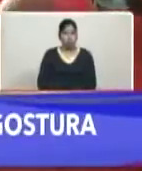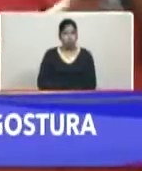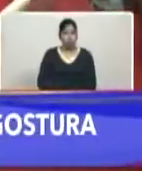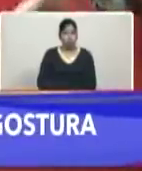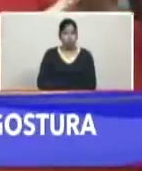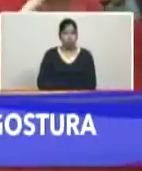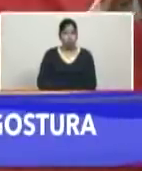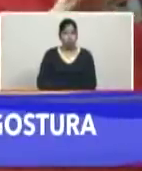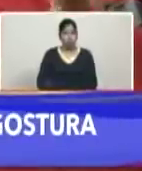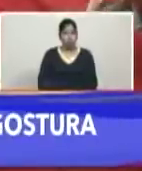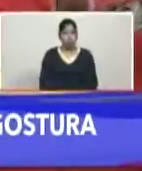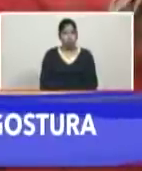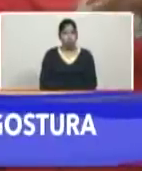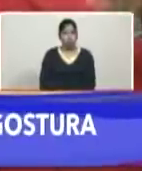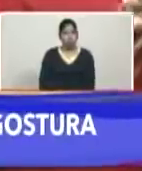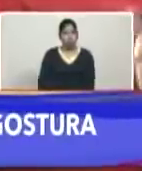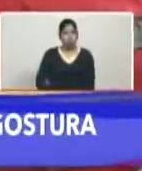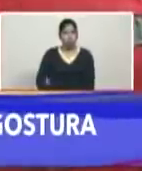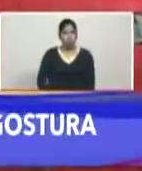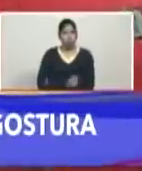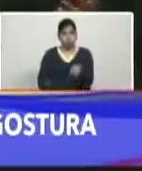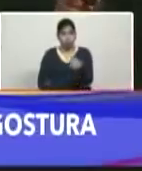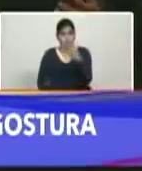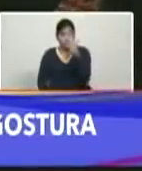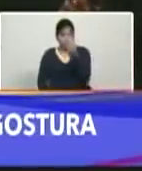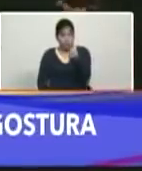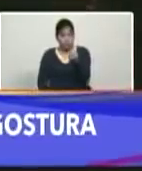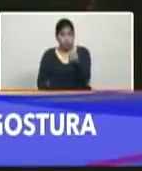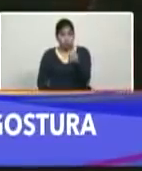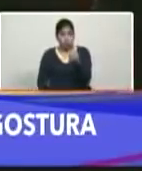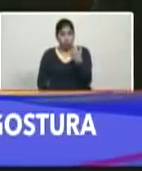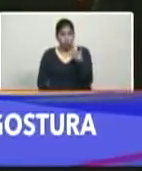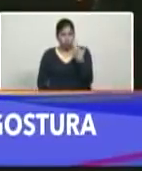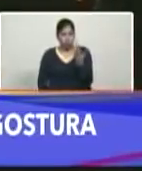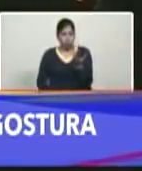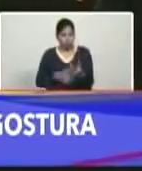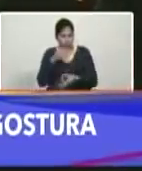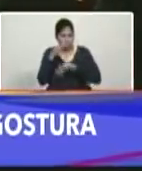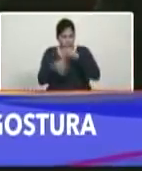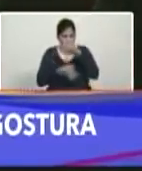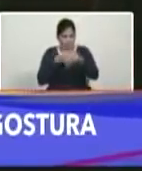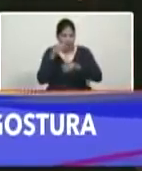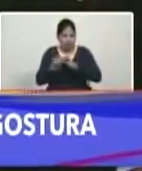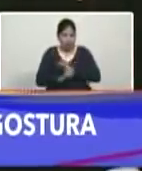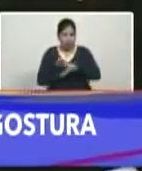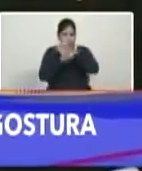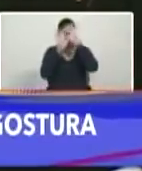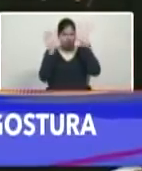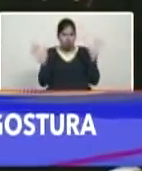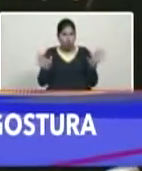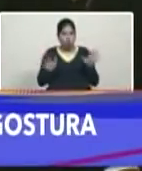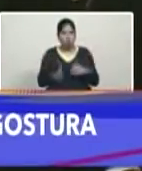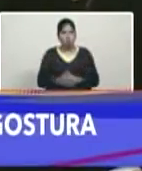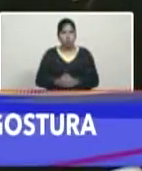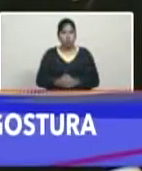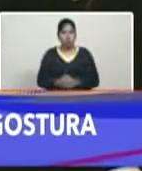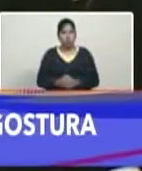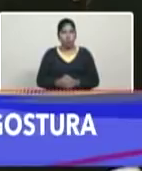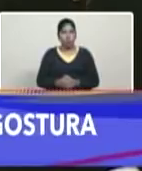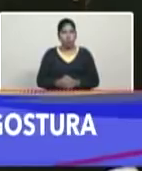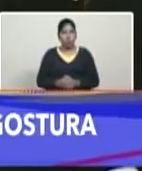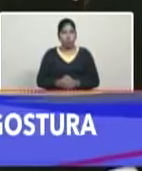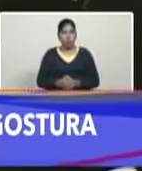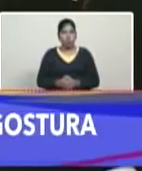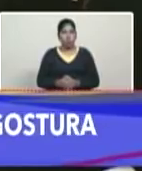Y deben saber ustedes, compañera, es lo que le iba a decir, hay que explicar. Nosotros tenemos